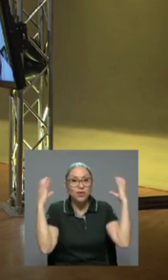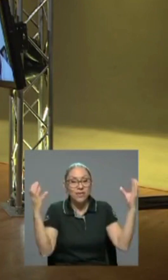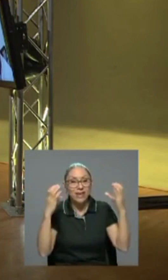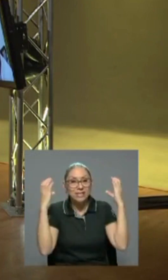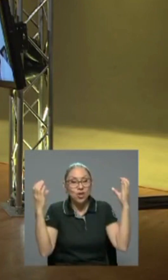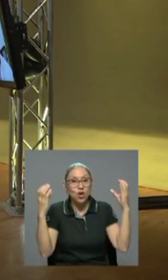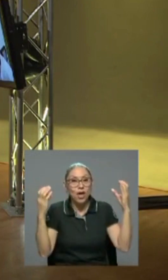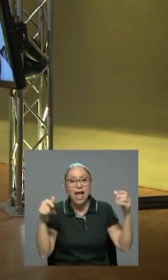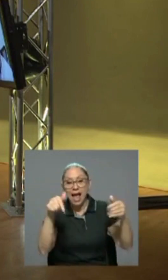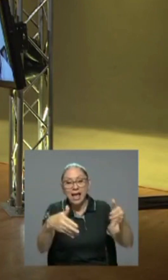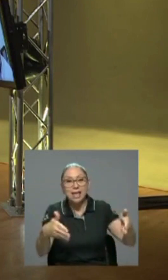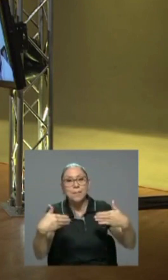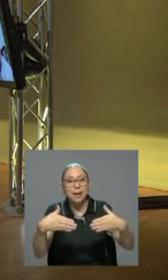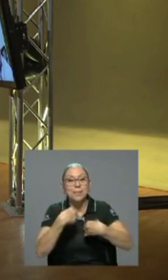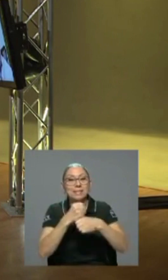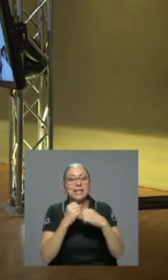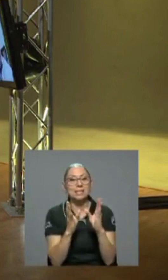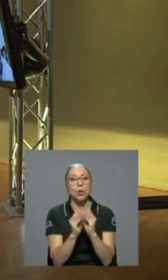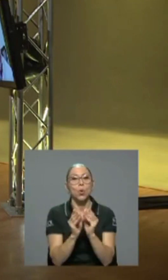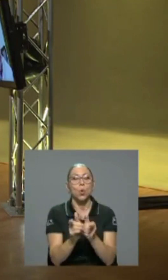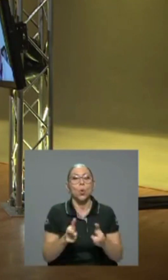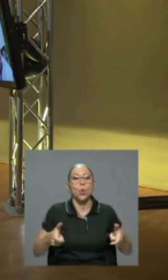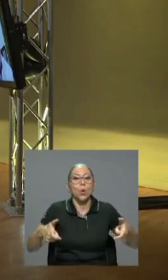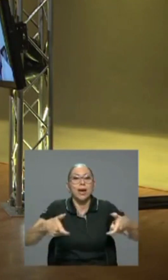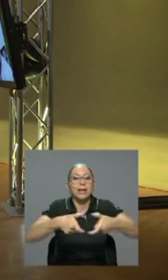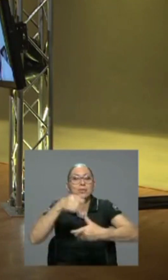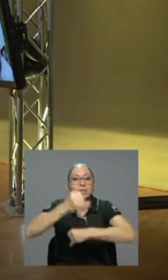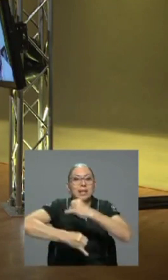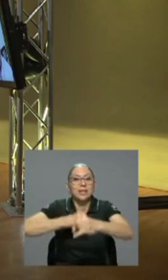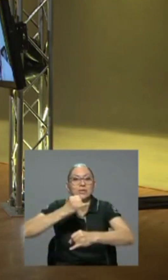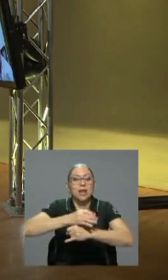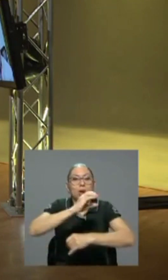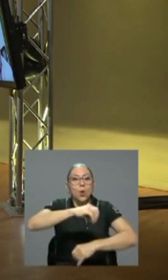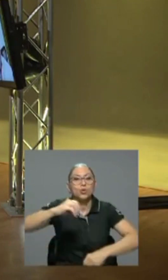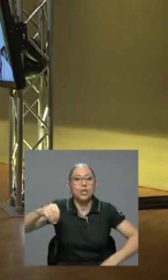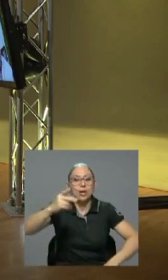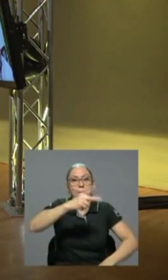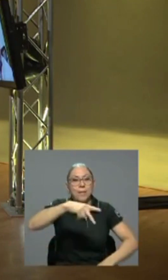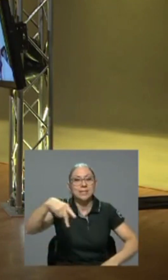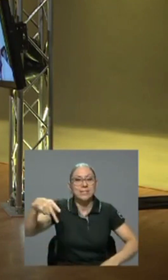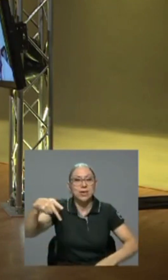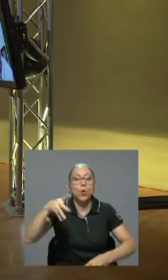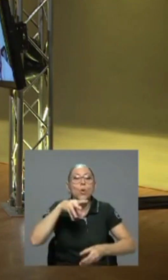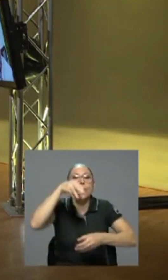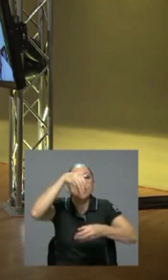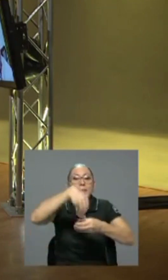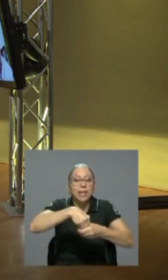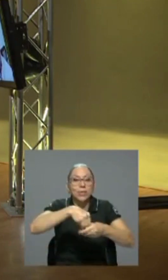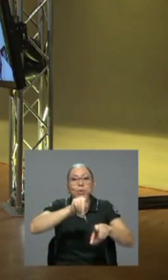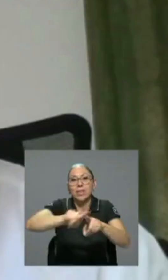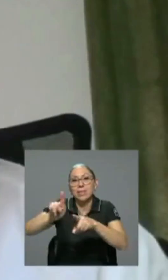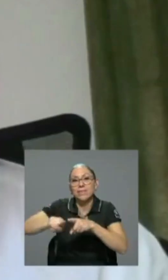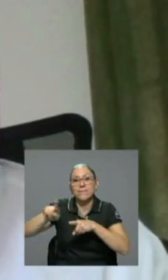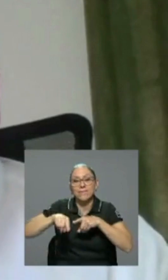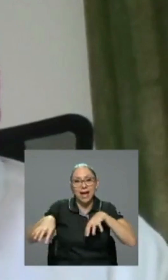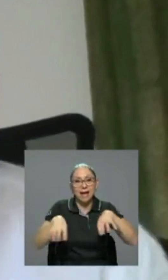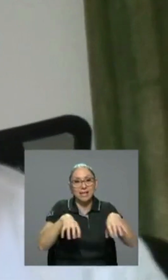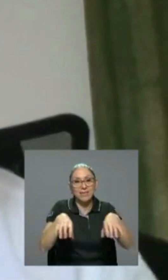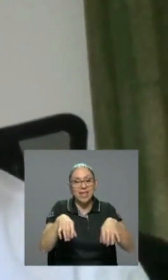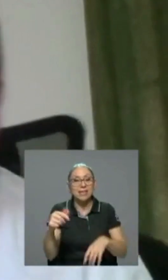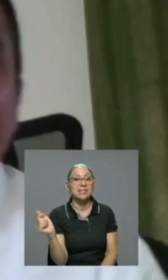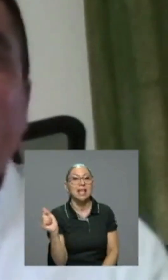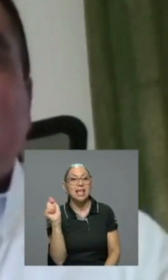Panamá un congreso internacional sobre el Océano Pacífico, entre una serie de actividades, y eso pues